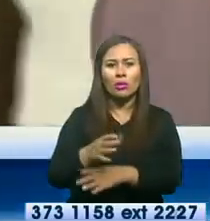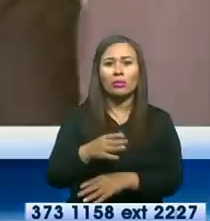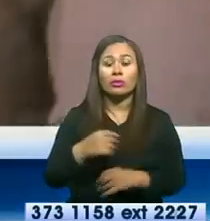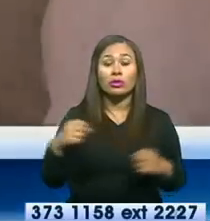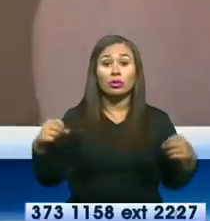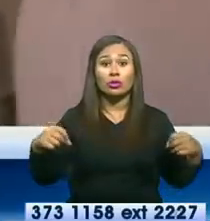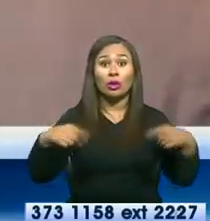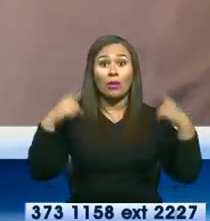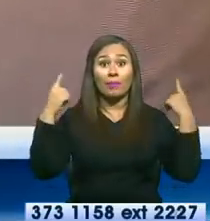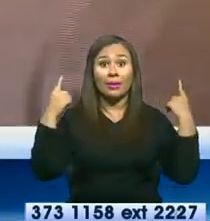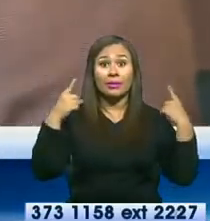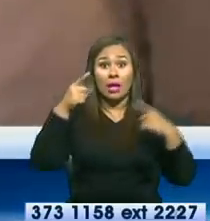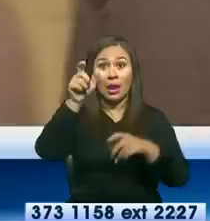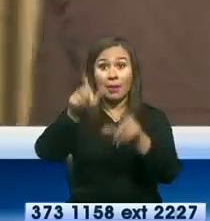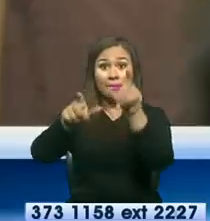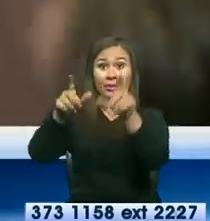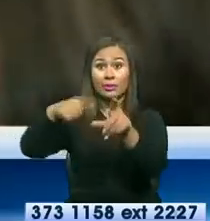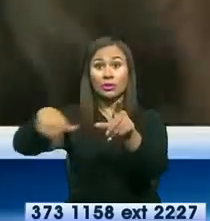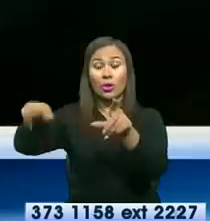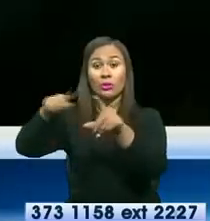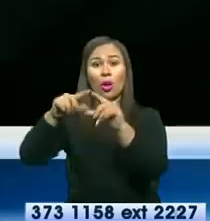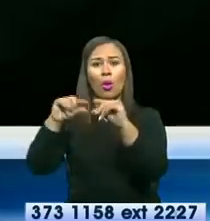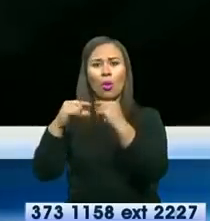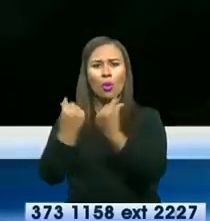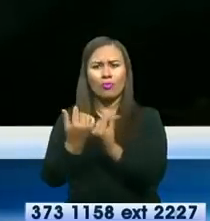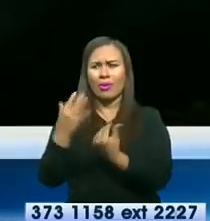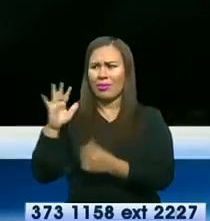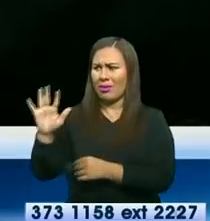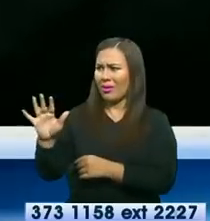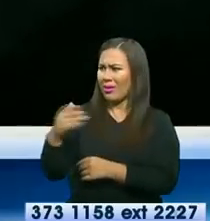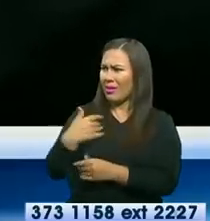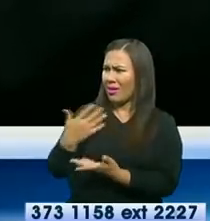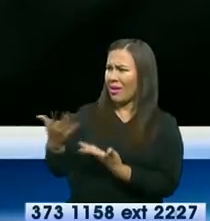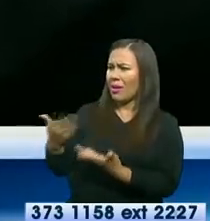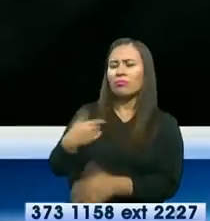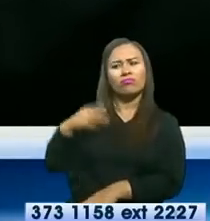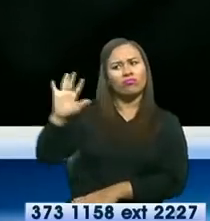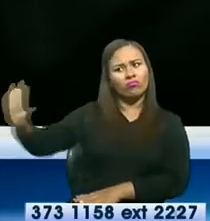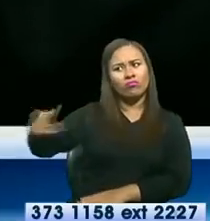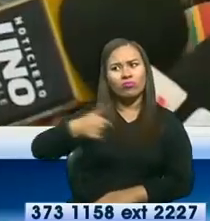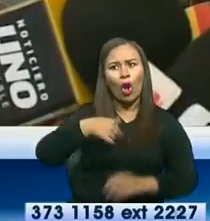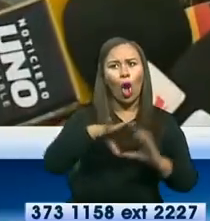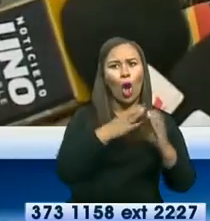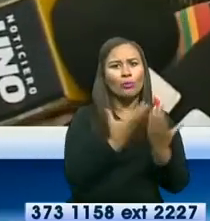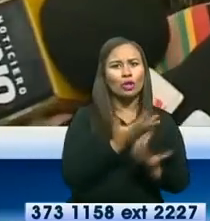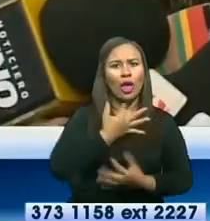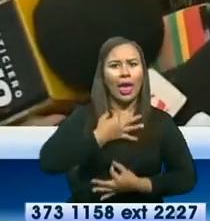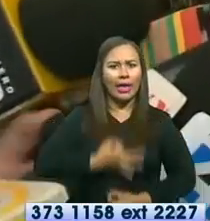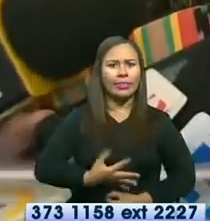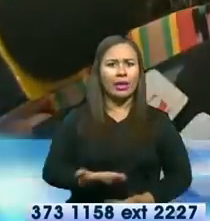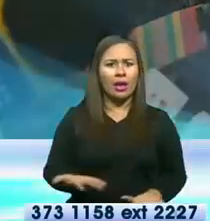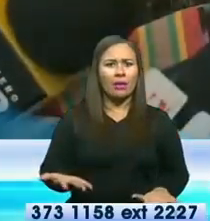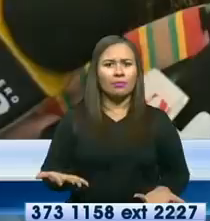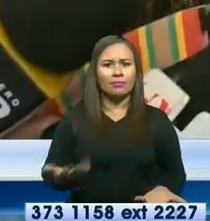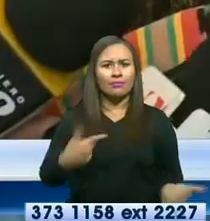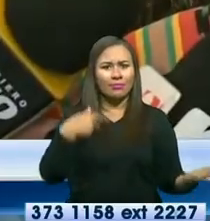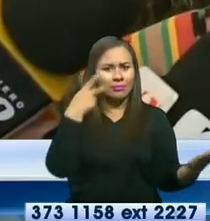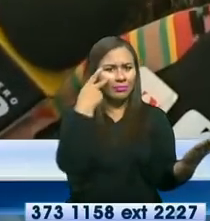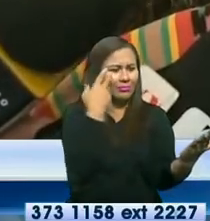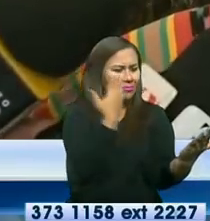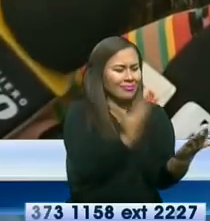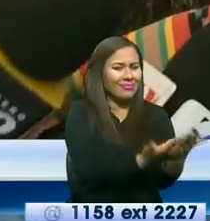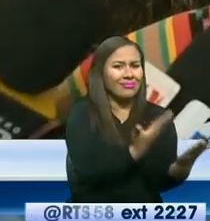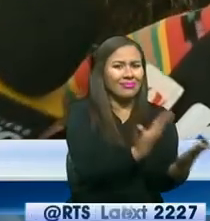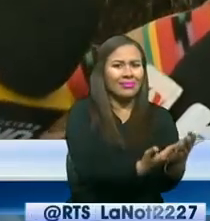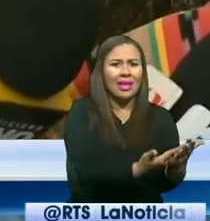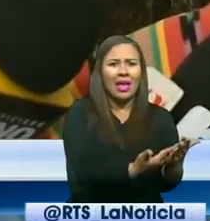legisladores correístas, que anunciaban el inicio de un proceso en el Comité de Ética de Alianza País. Esto está en el marco, pues, de los del Código